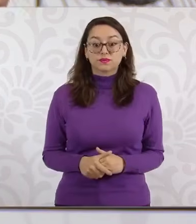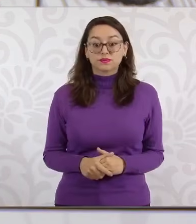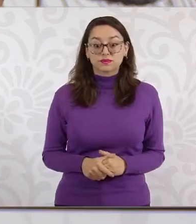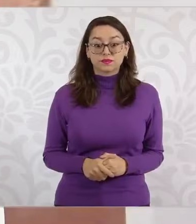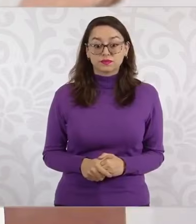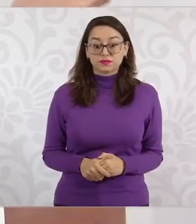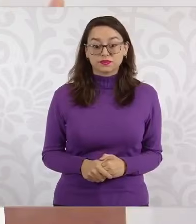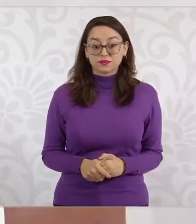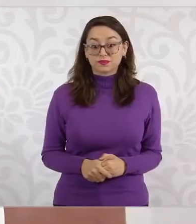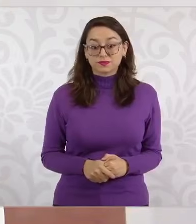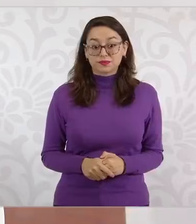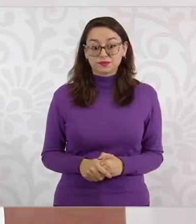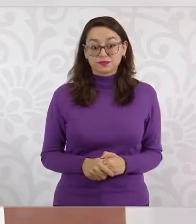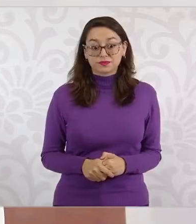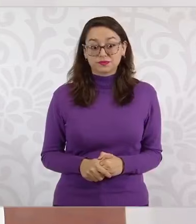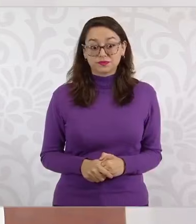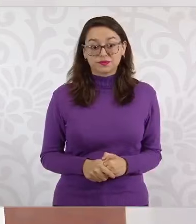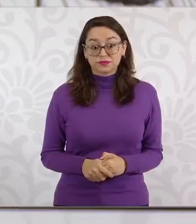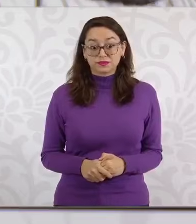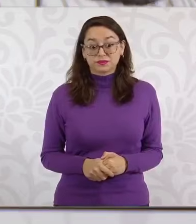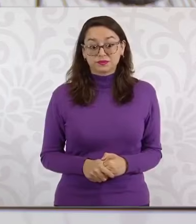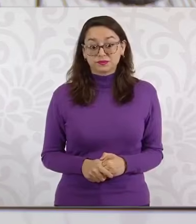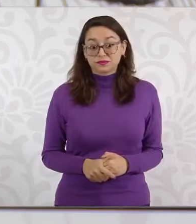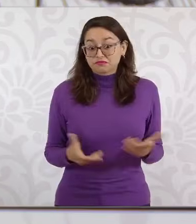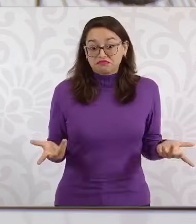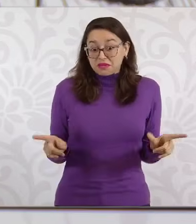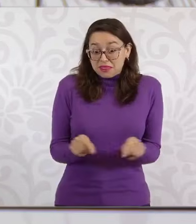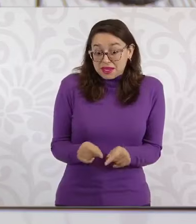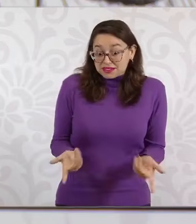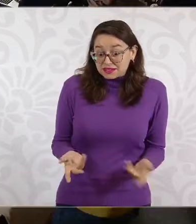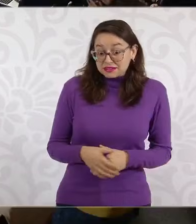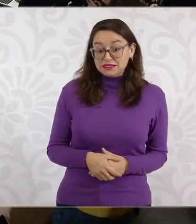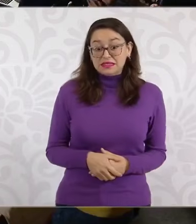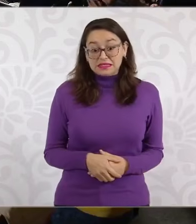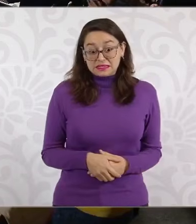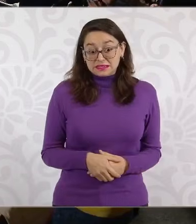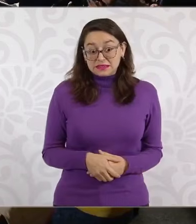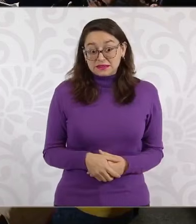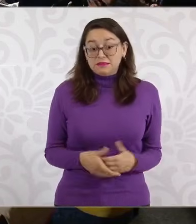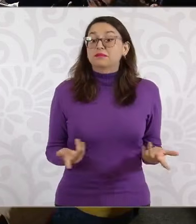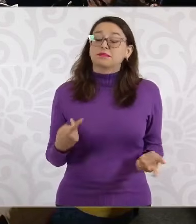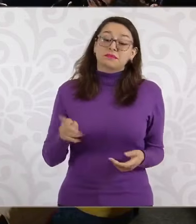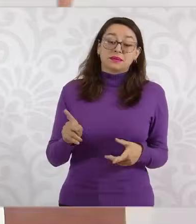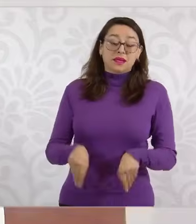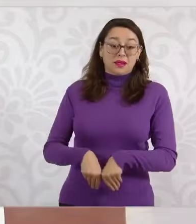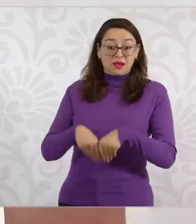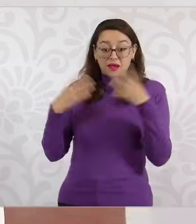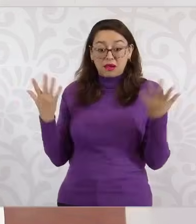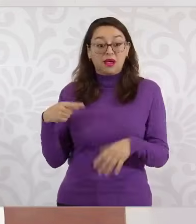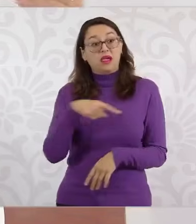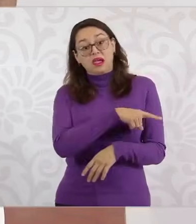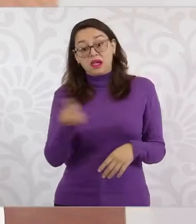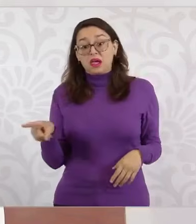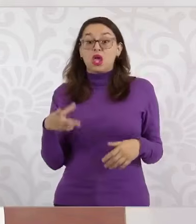Eso es lo que decimos que podemos decir. Si Eso es todo. Nada más que usted… Nada más que, claro, hay quien dice: